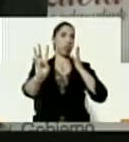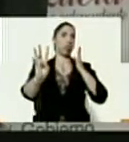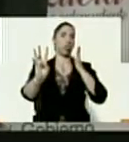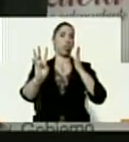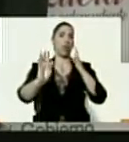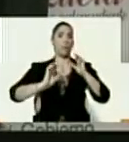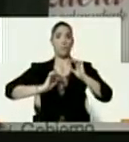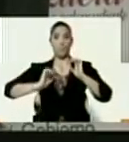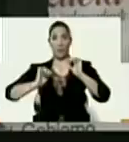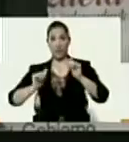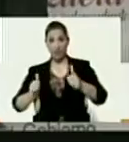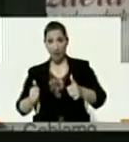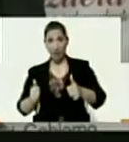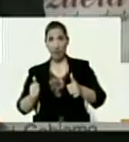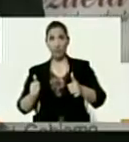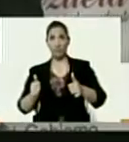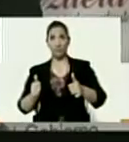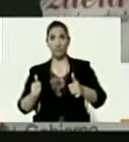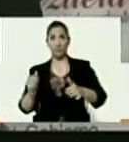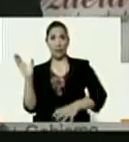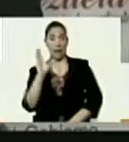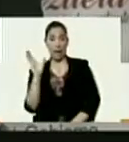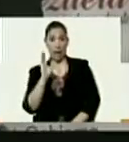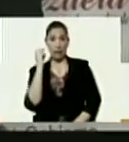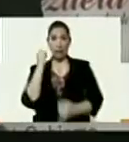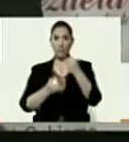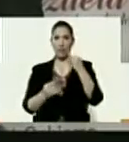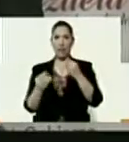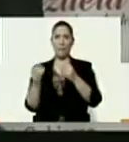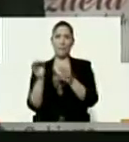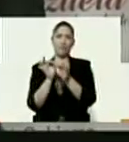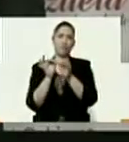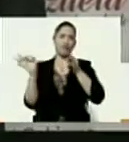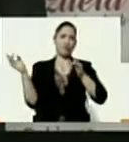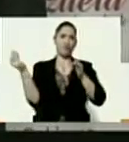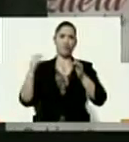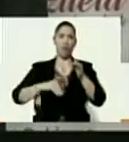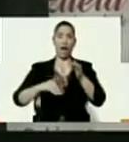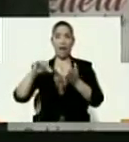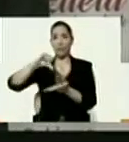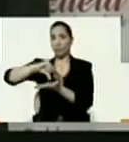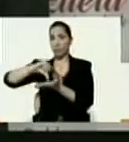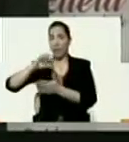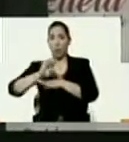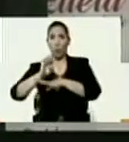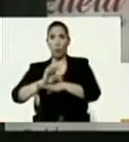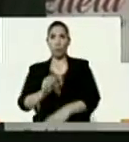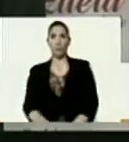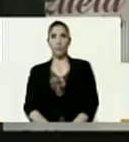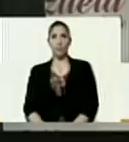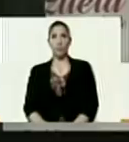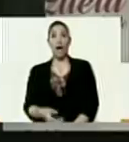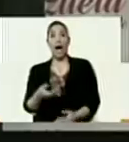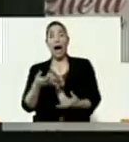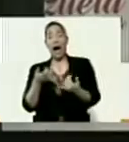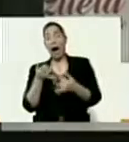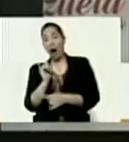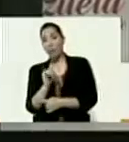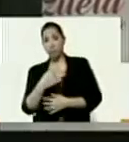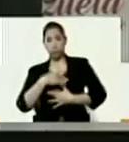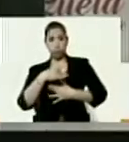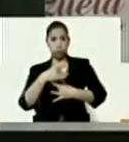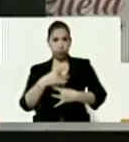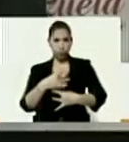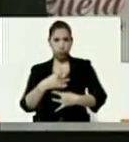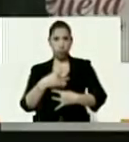empezaría en Caracas y terminaría mucho más allá de Quito. Es decir, hay una interesada, un